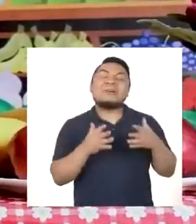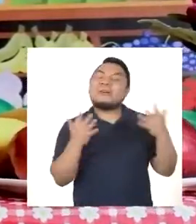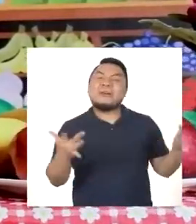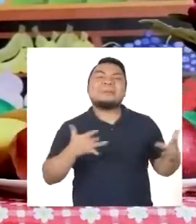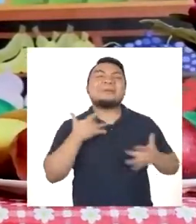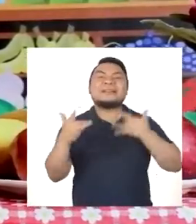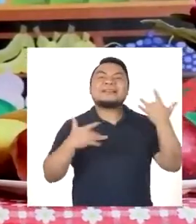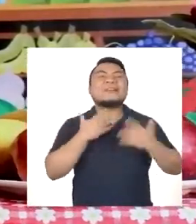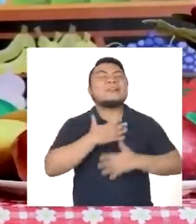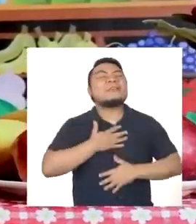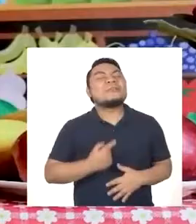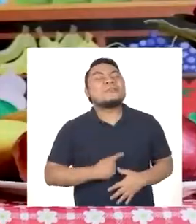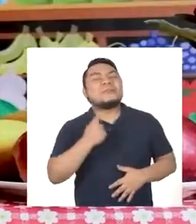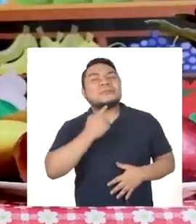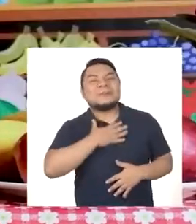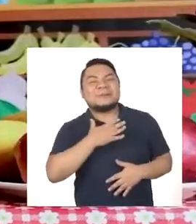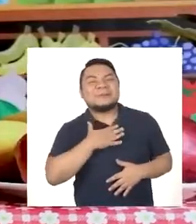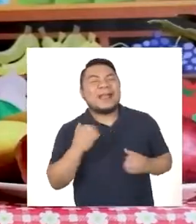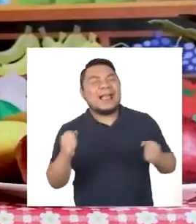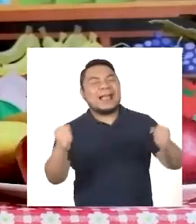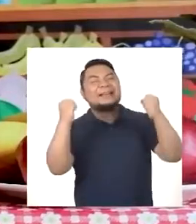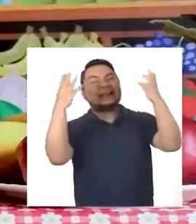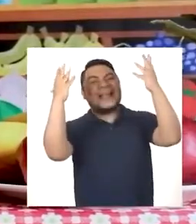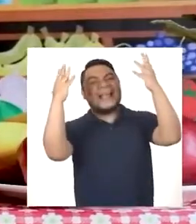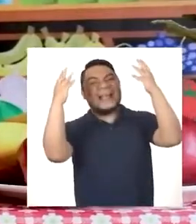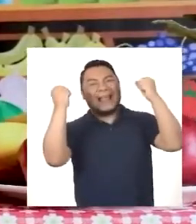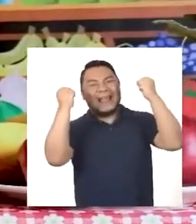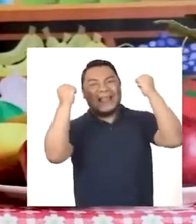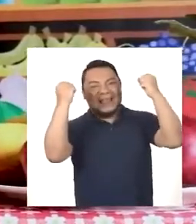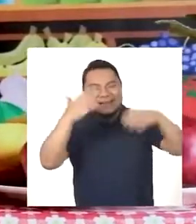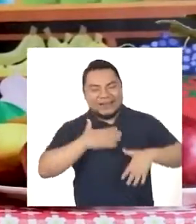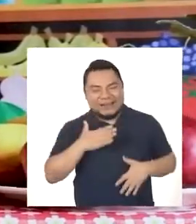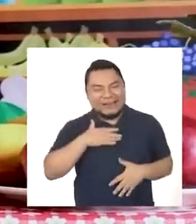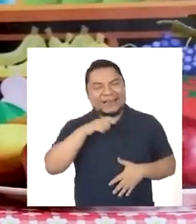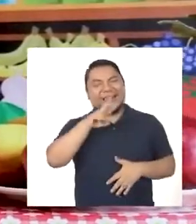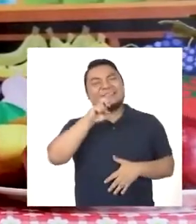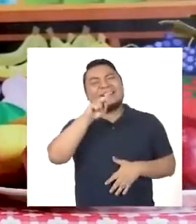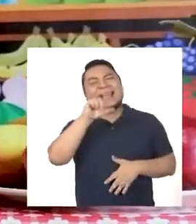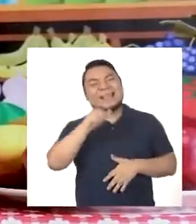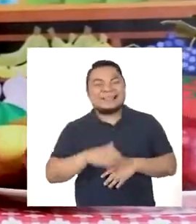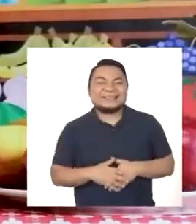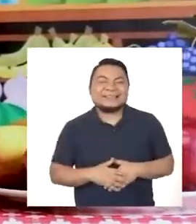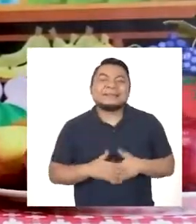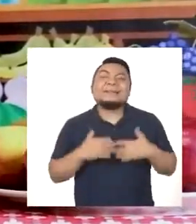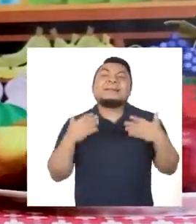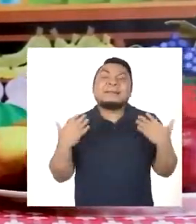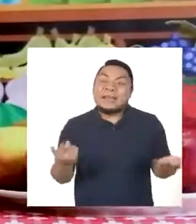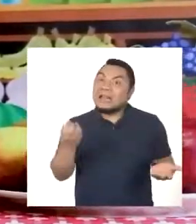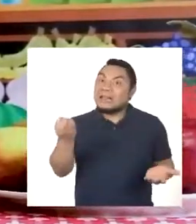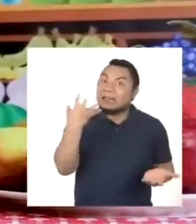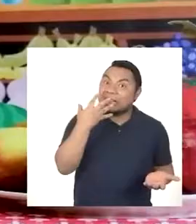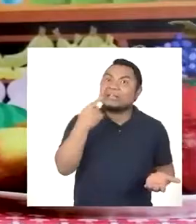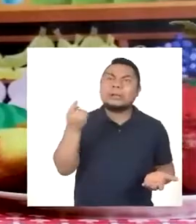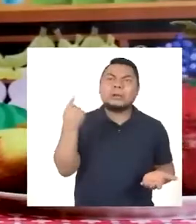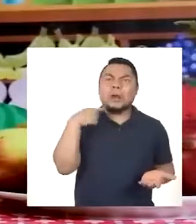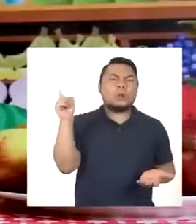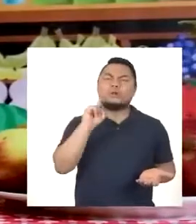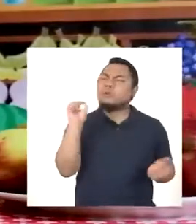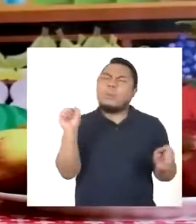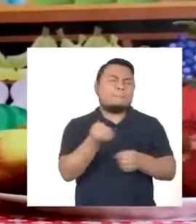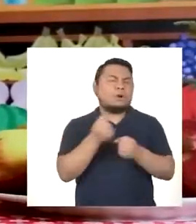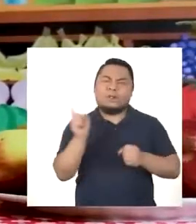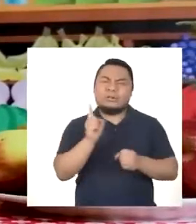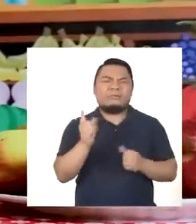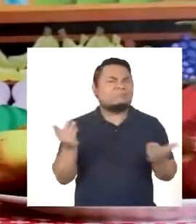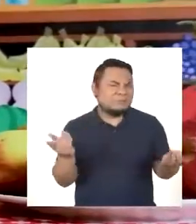tan orgullosa de mí. ¡Golazo de Doña Elvita! ¿Quién dice que no se puede?